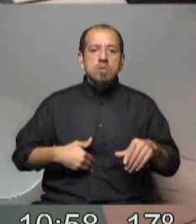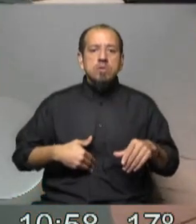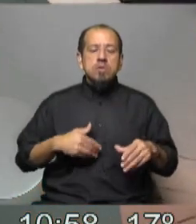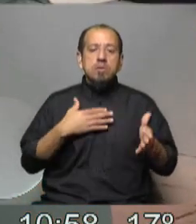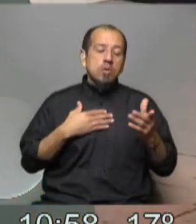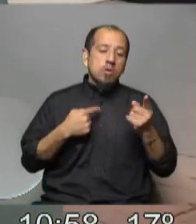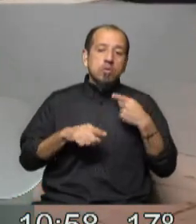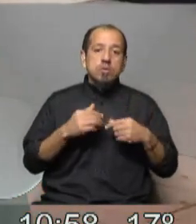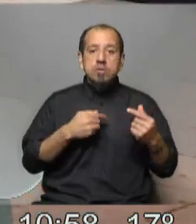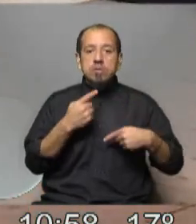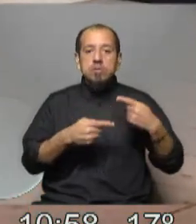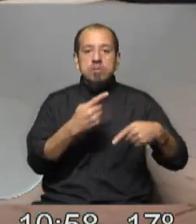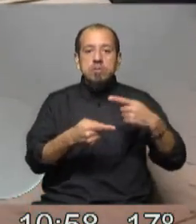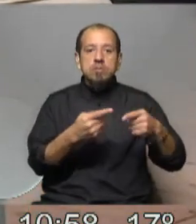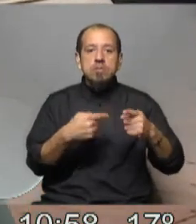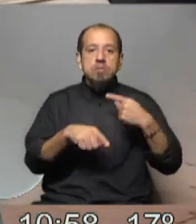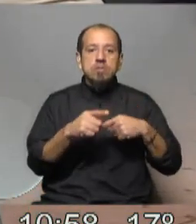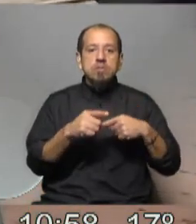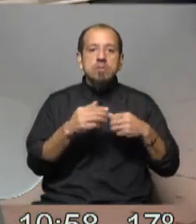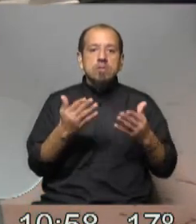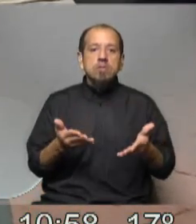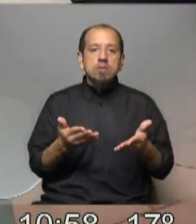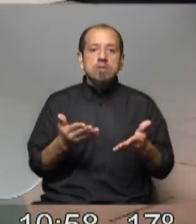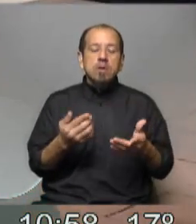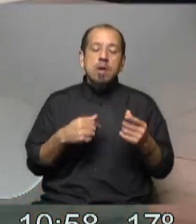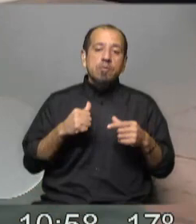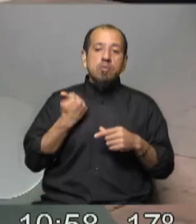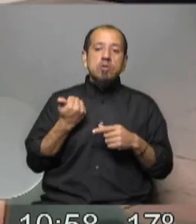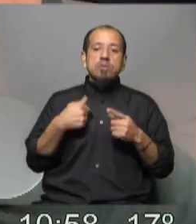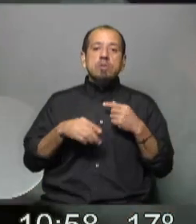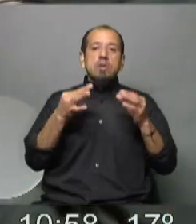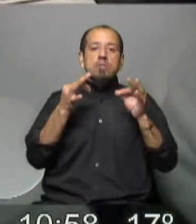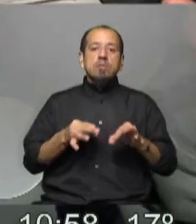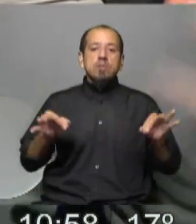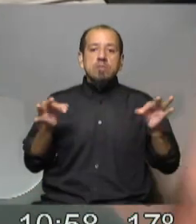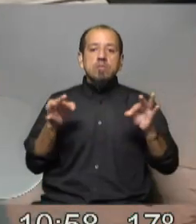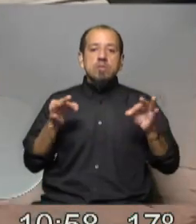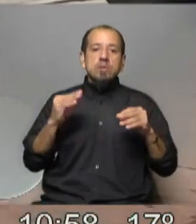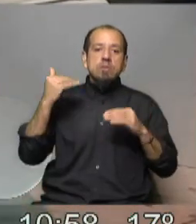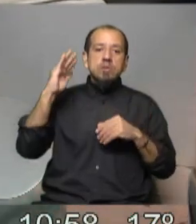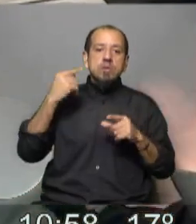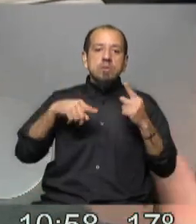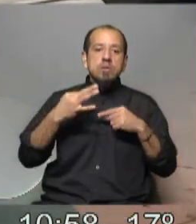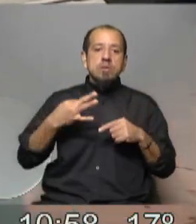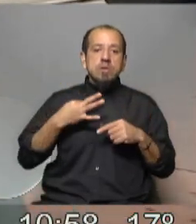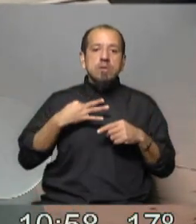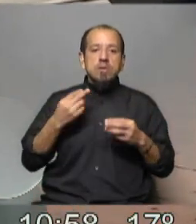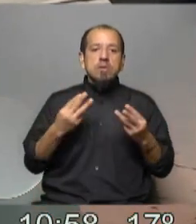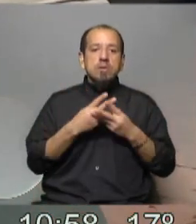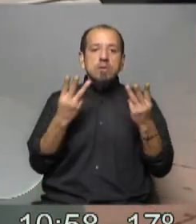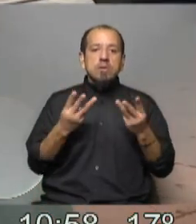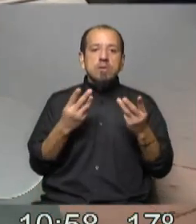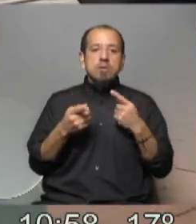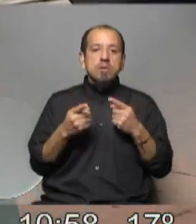y arranqué y seguí. Y eso me dio muchísimas herramientas para mis canciones como adulto, digamos, y para la vida en general, porque a